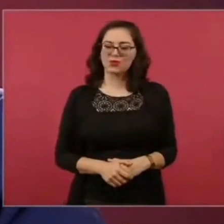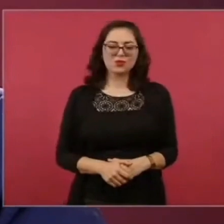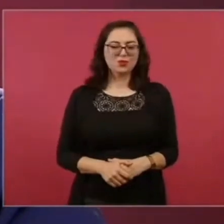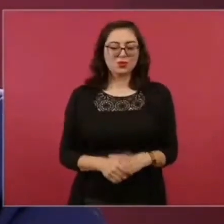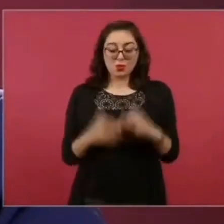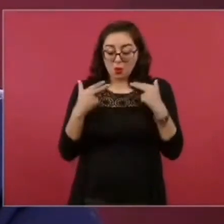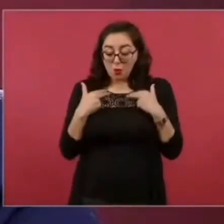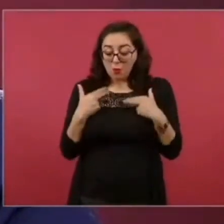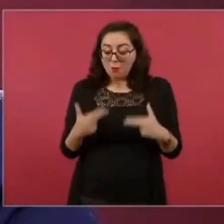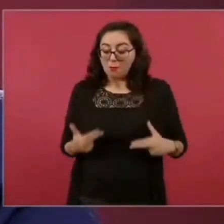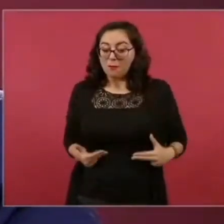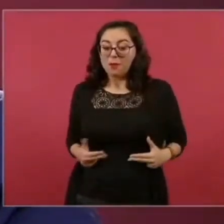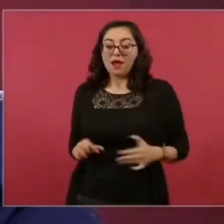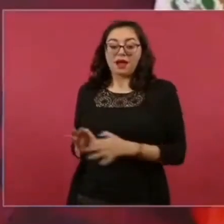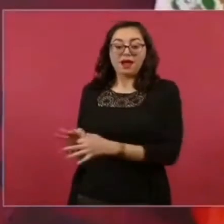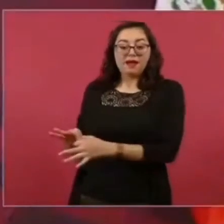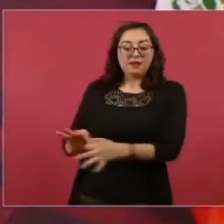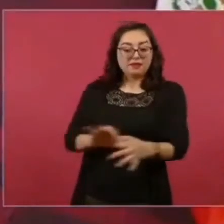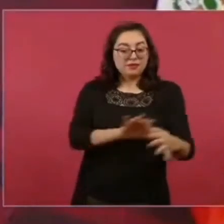sean humanistas,